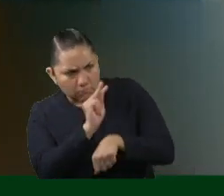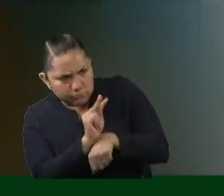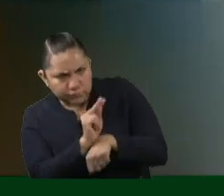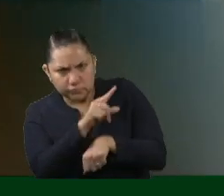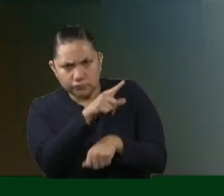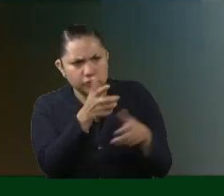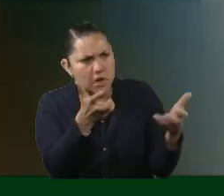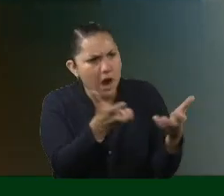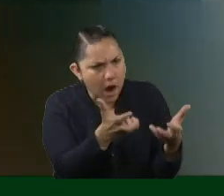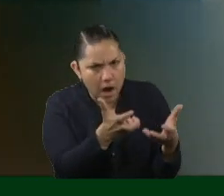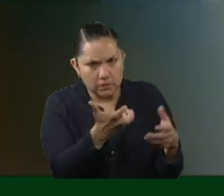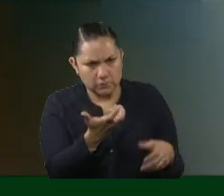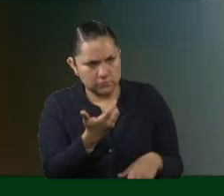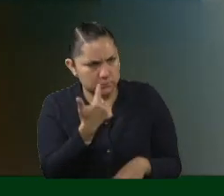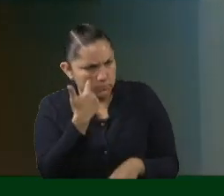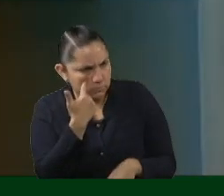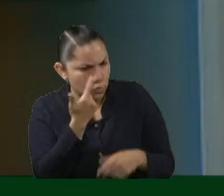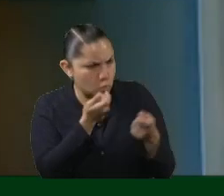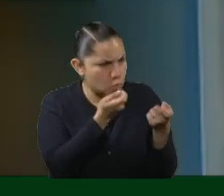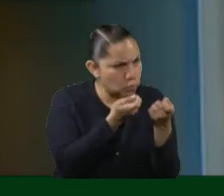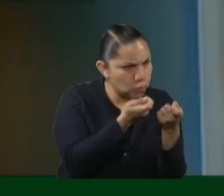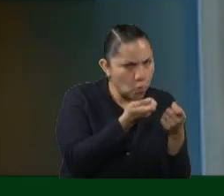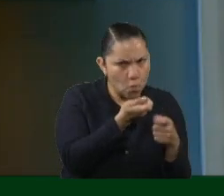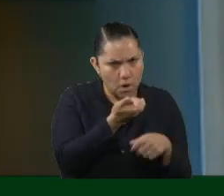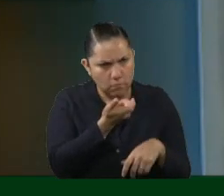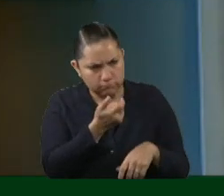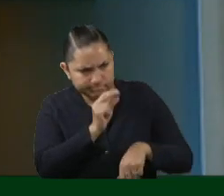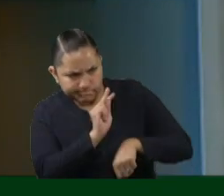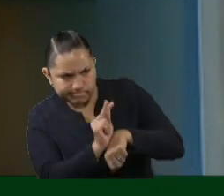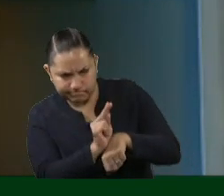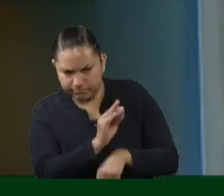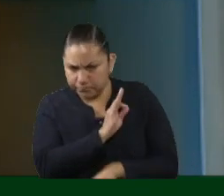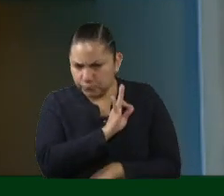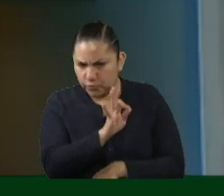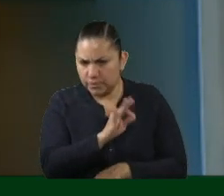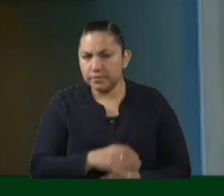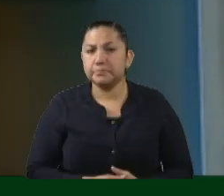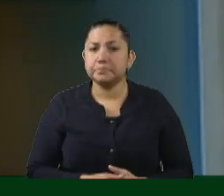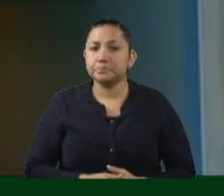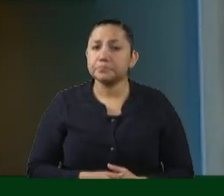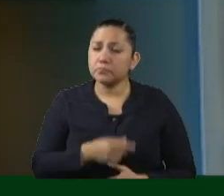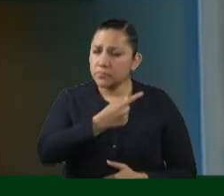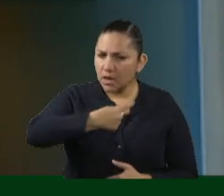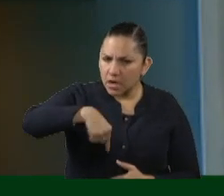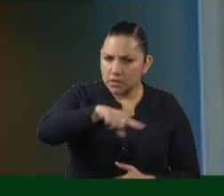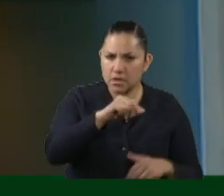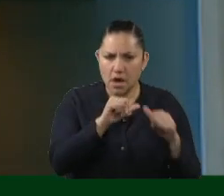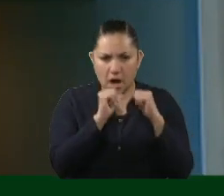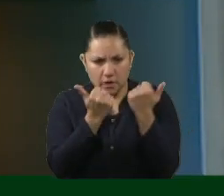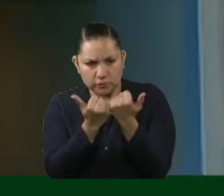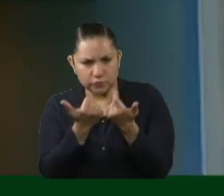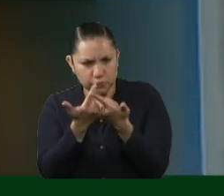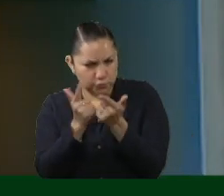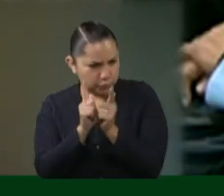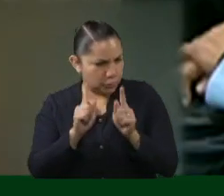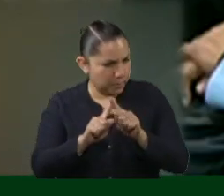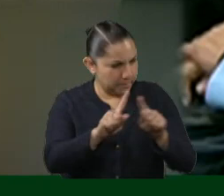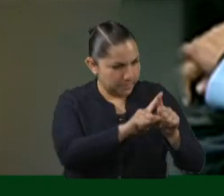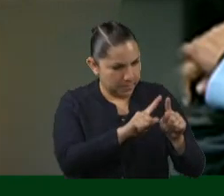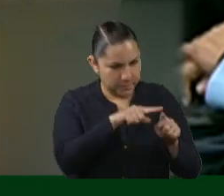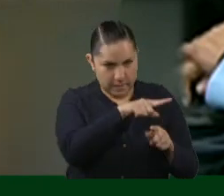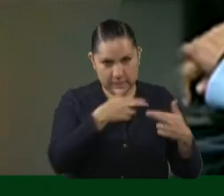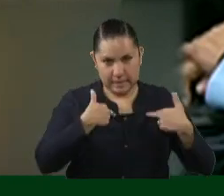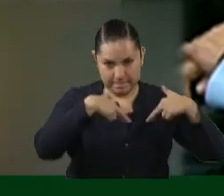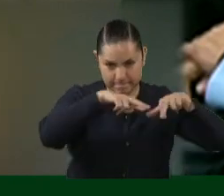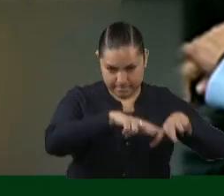acciones de los gobiernos representantes de la sociedad civil destacaron la importancia de que la sociedad participe